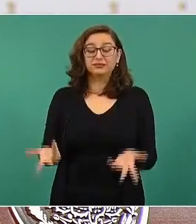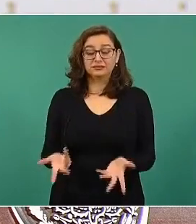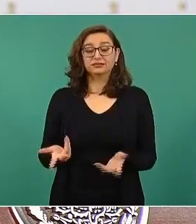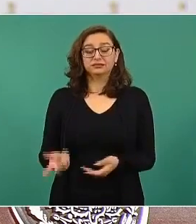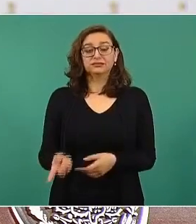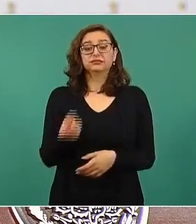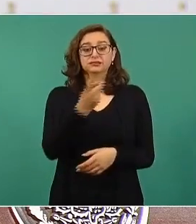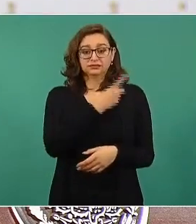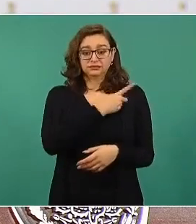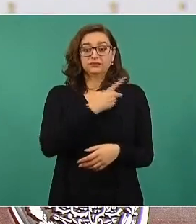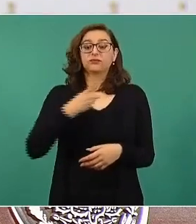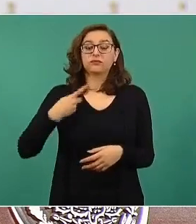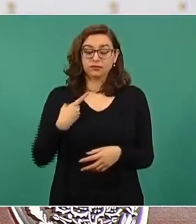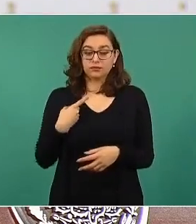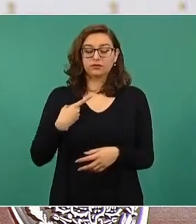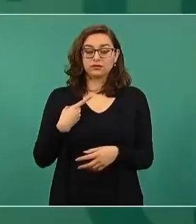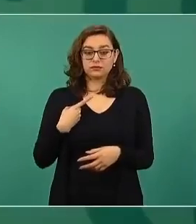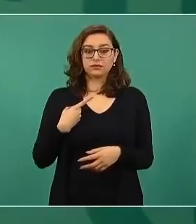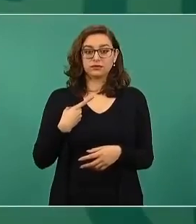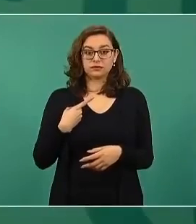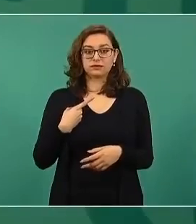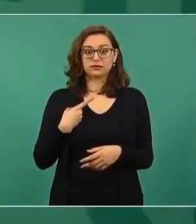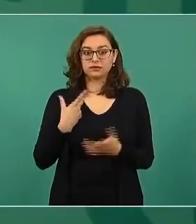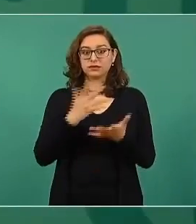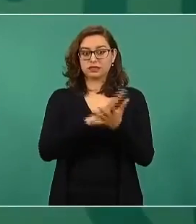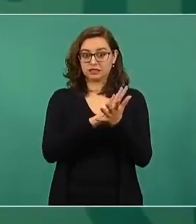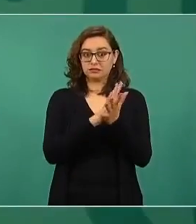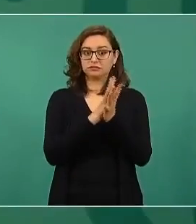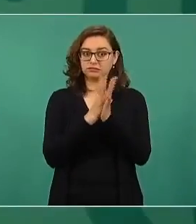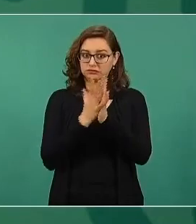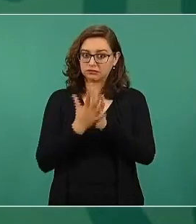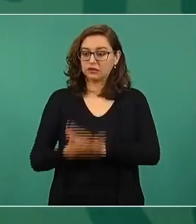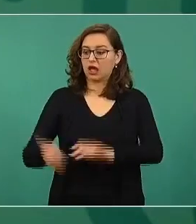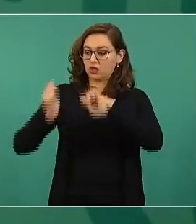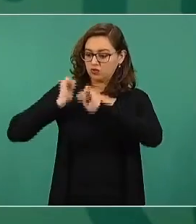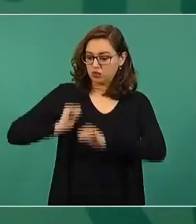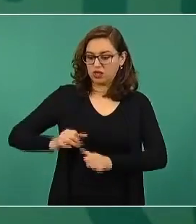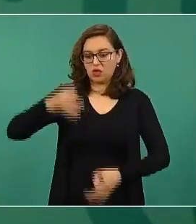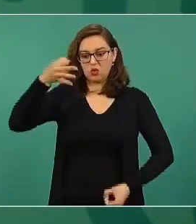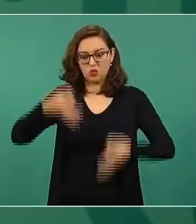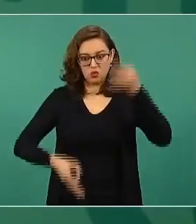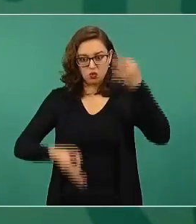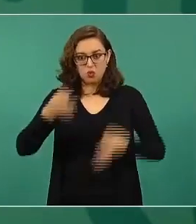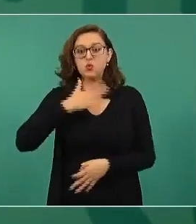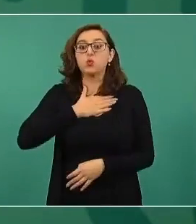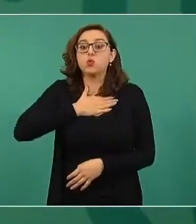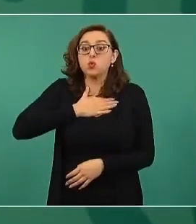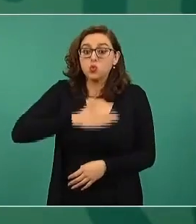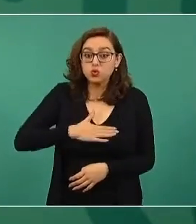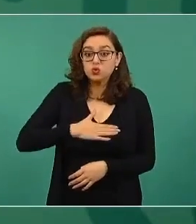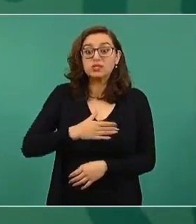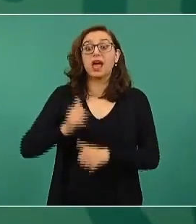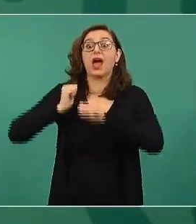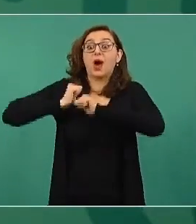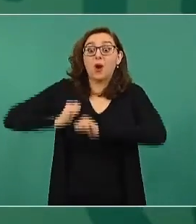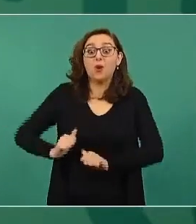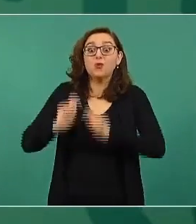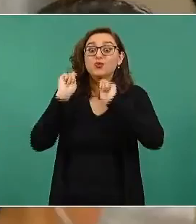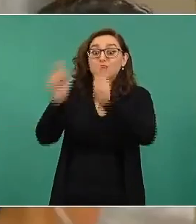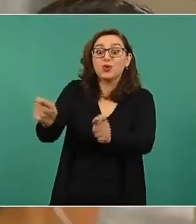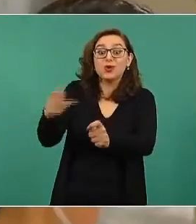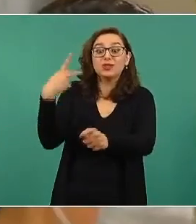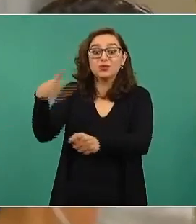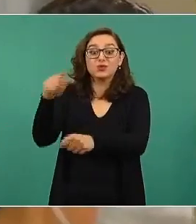convertirse en impartición de justicia. Así es. ¿Sí? Presidente, en las autoridades correspondientes.